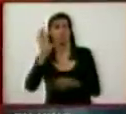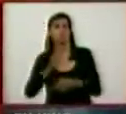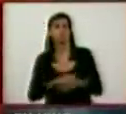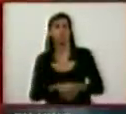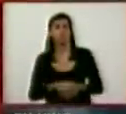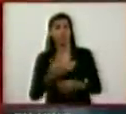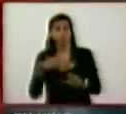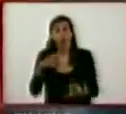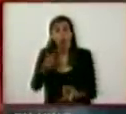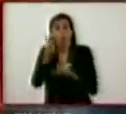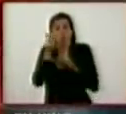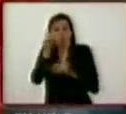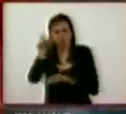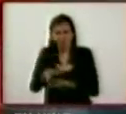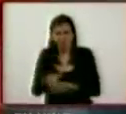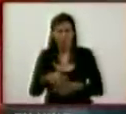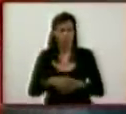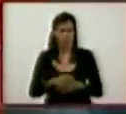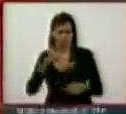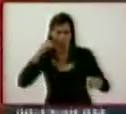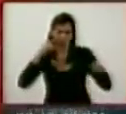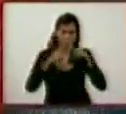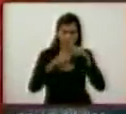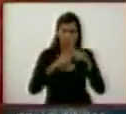gente. Lo detectamos.